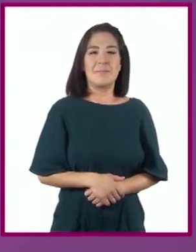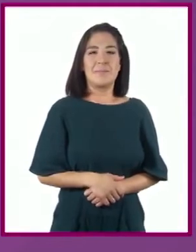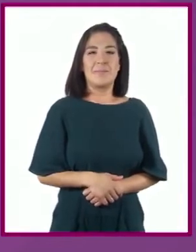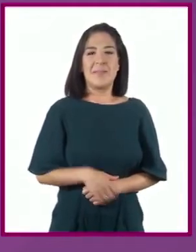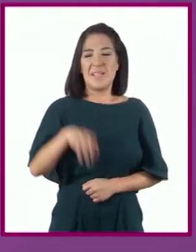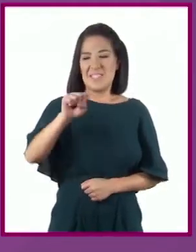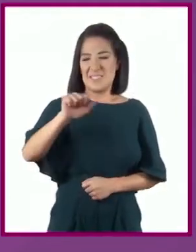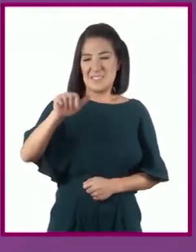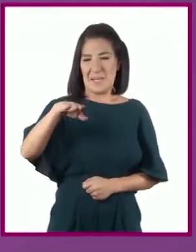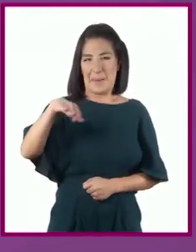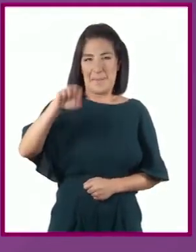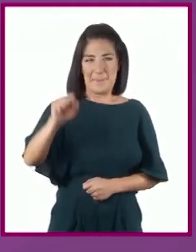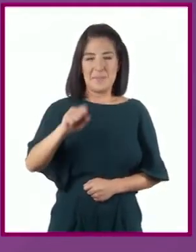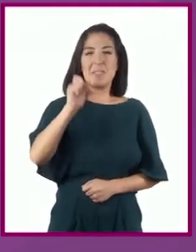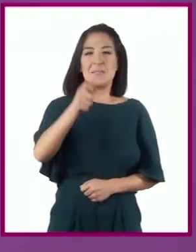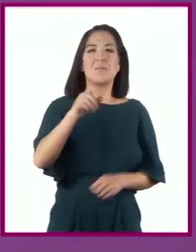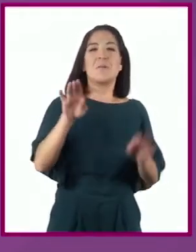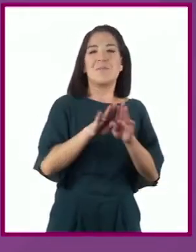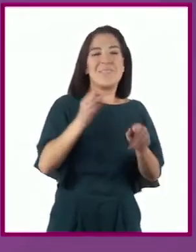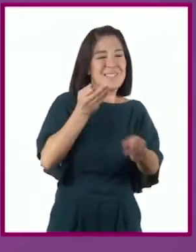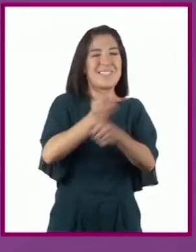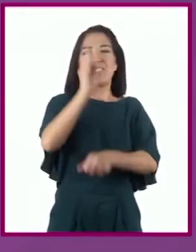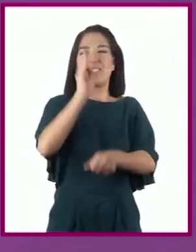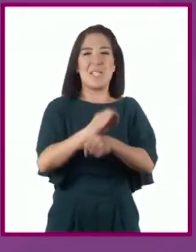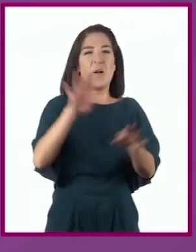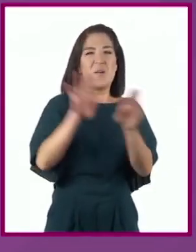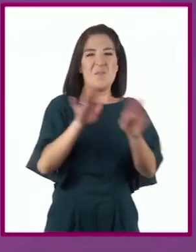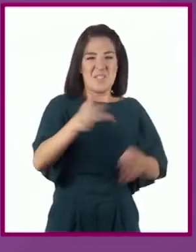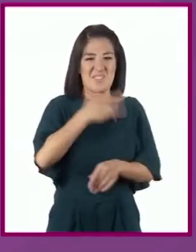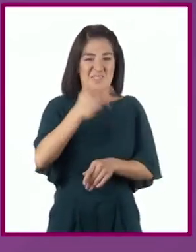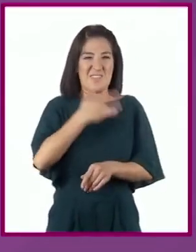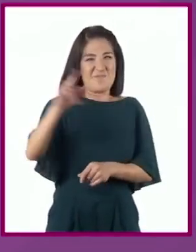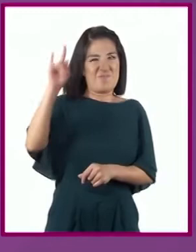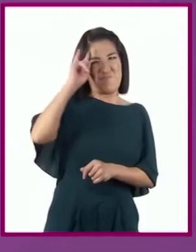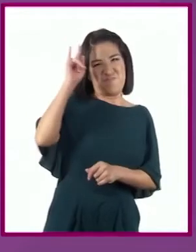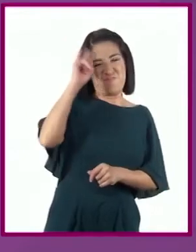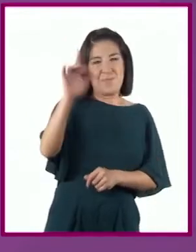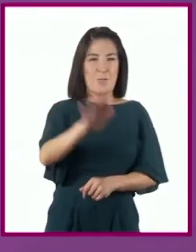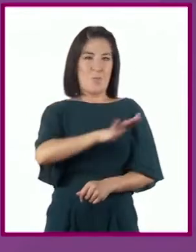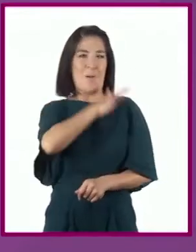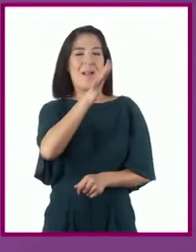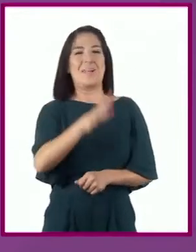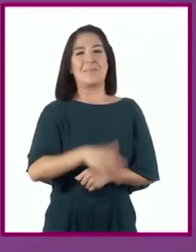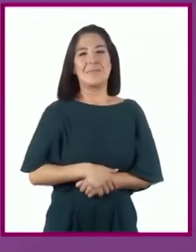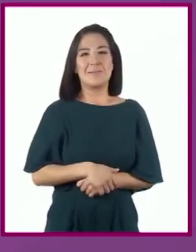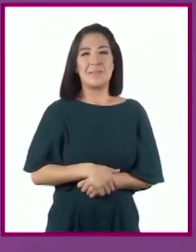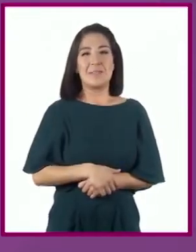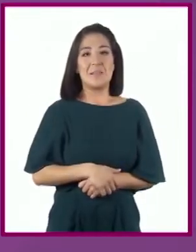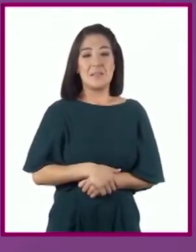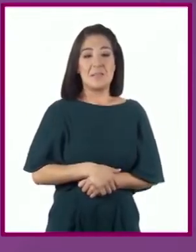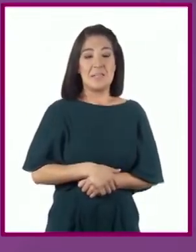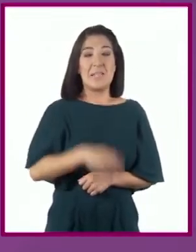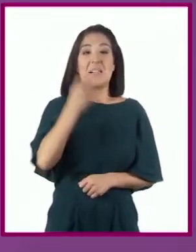Sam Spade tenía el simpático aspecto de un Satanás rubio. «¿Sí, cariño?», le dijo a Effie